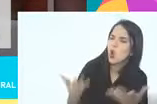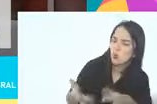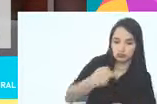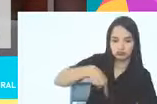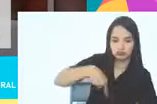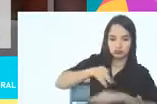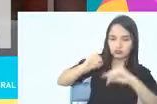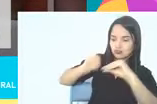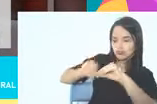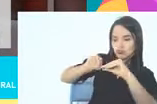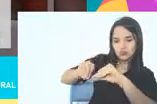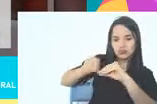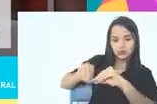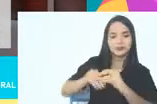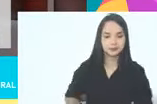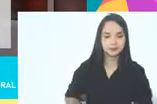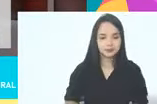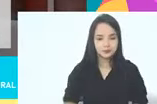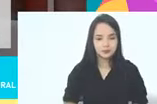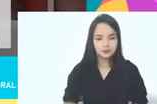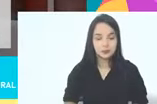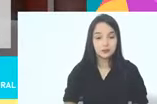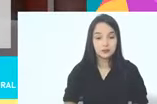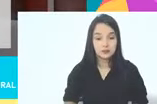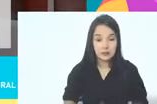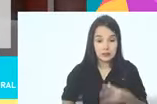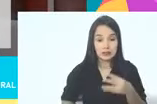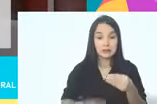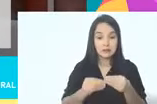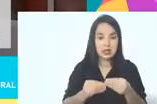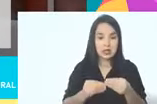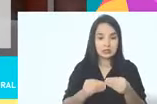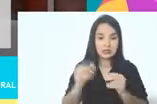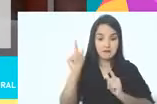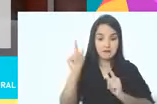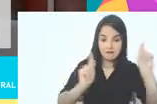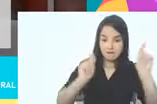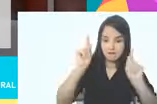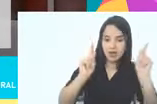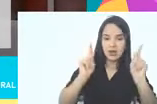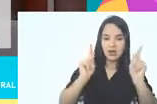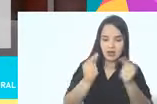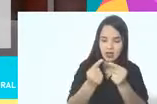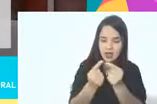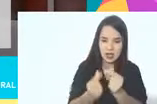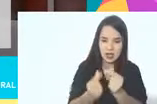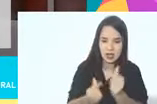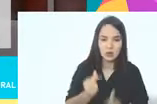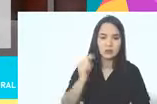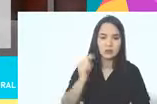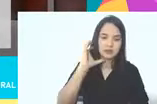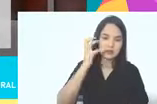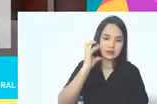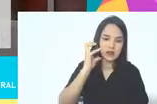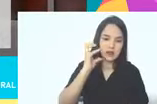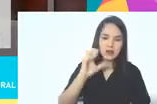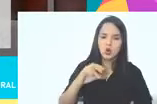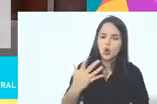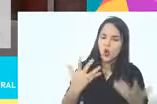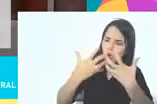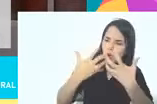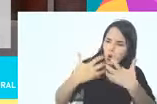por ahí, sin tener una ruta, un mapa claro sobre cómo,